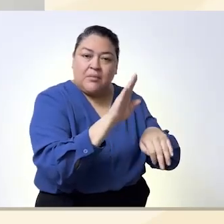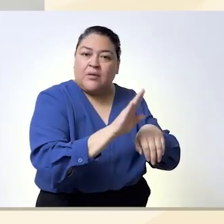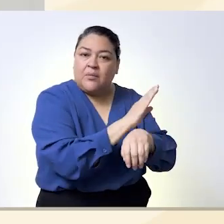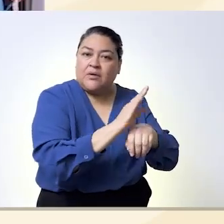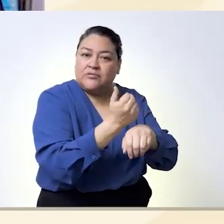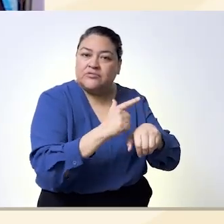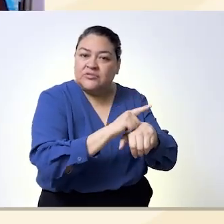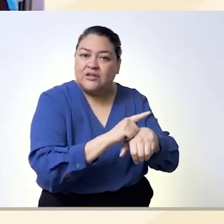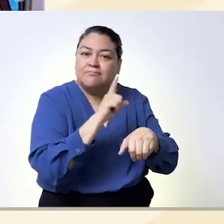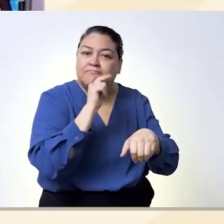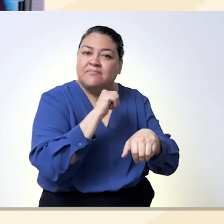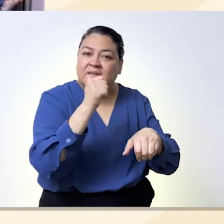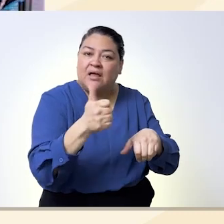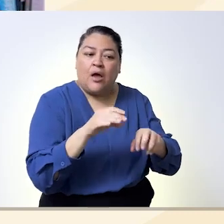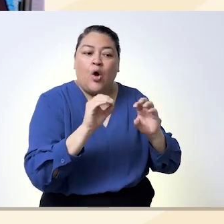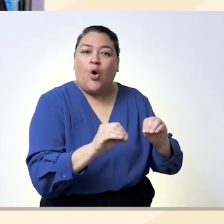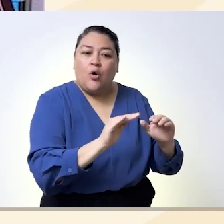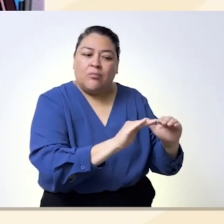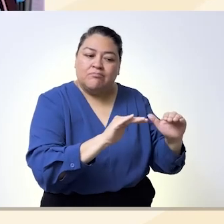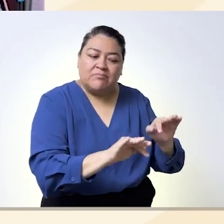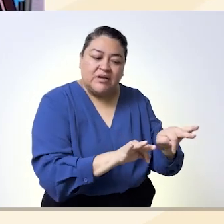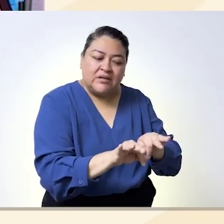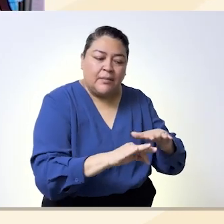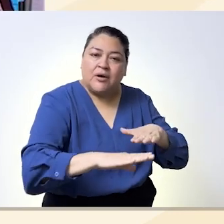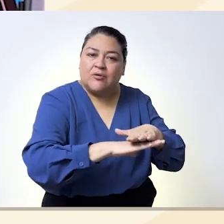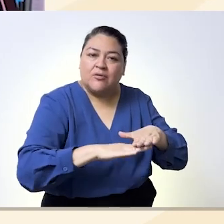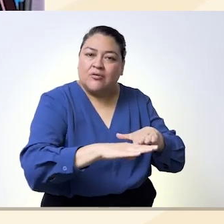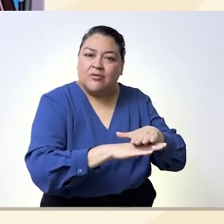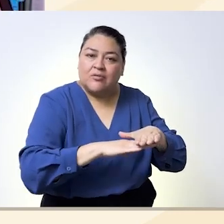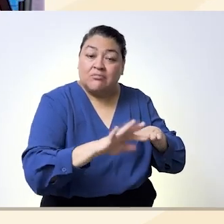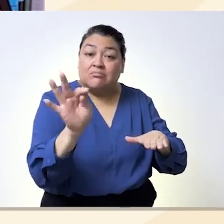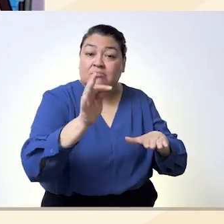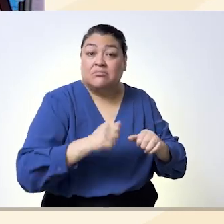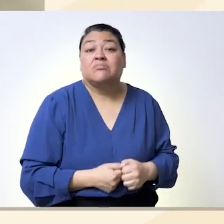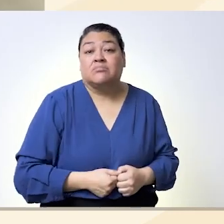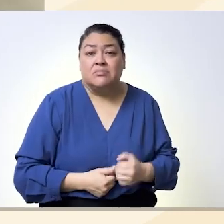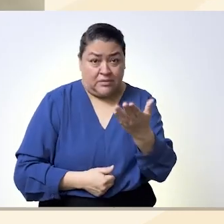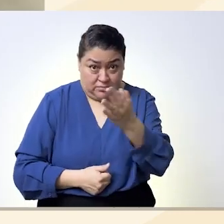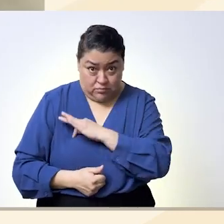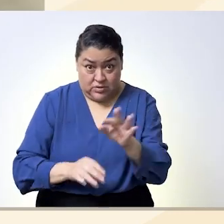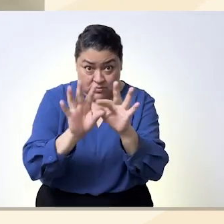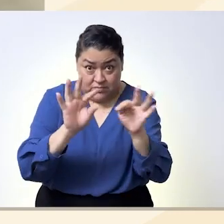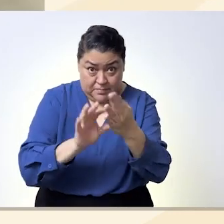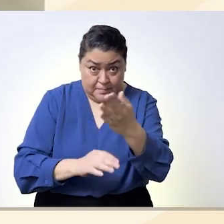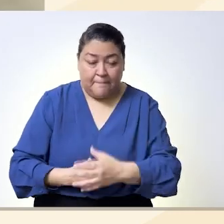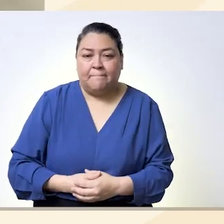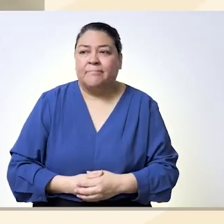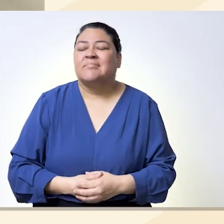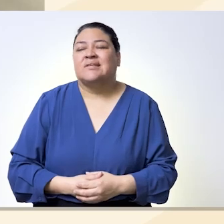implique poder, ¿no? Entonces también es un punto importante. ¿Qué nos puedes contar al respecto? Creo que es un reflejo de lo que pasa en la escuela.